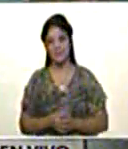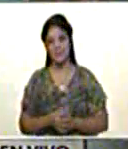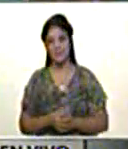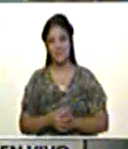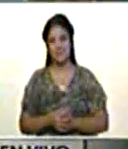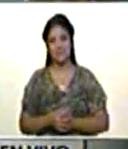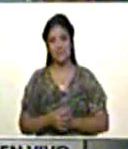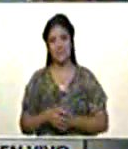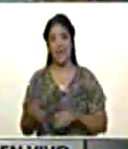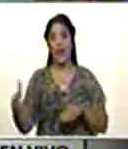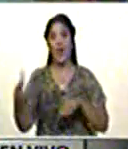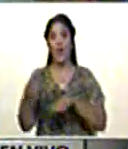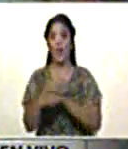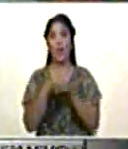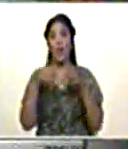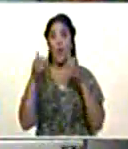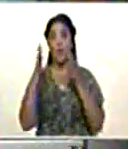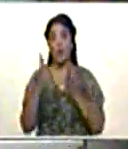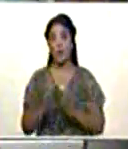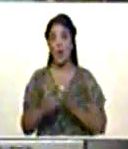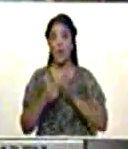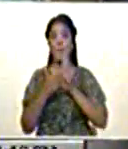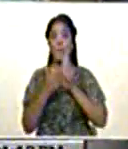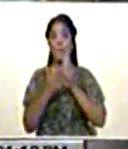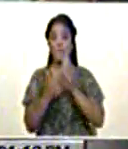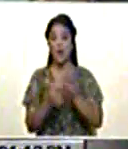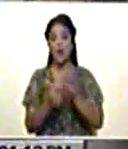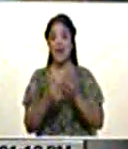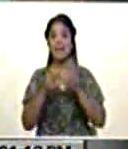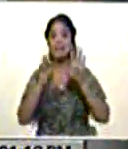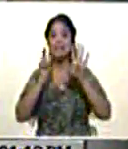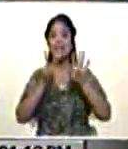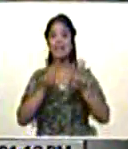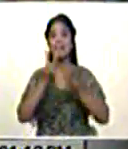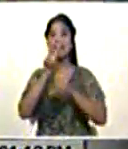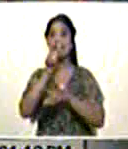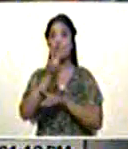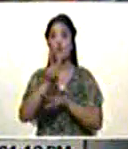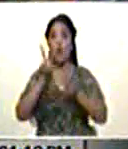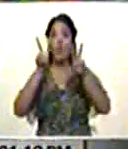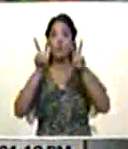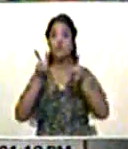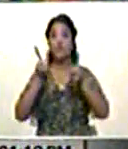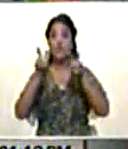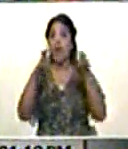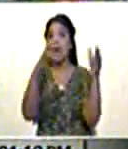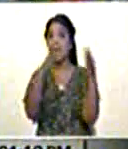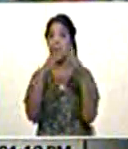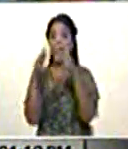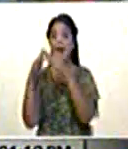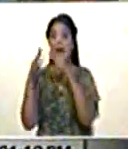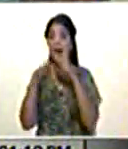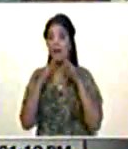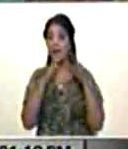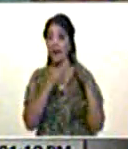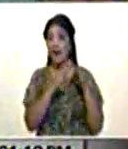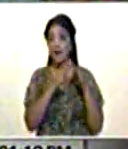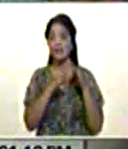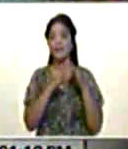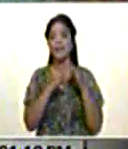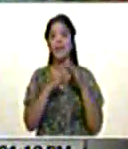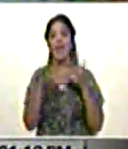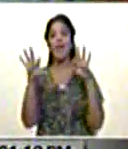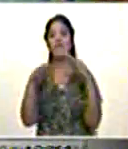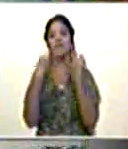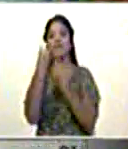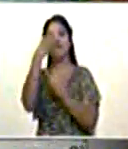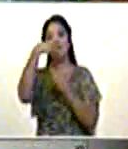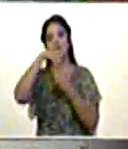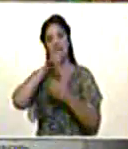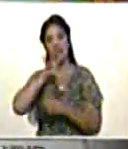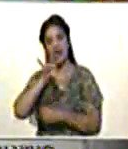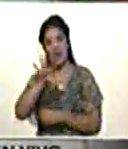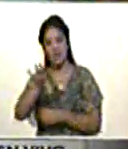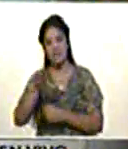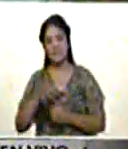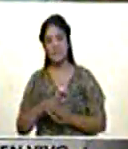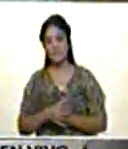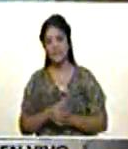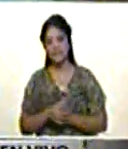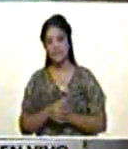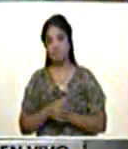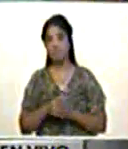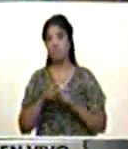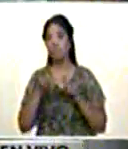señor gobernador va a presentar 72 nuevas viviendas que se constituyen en hogares de la patria. En el